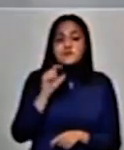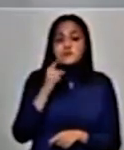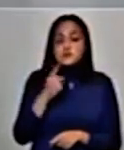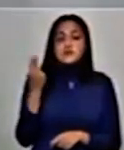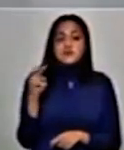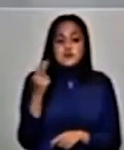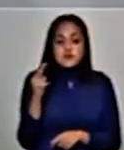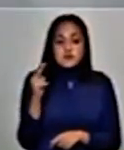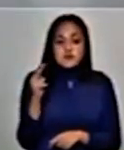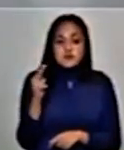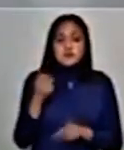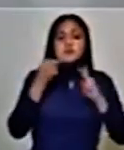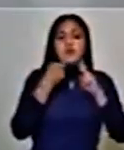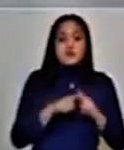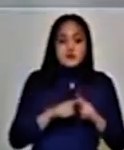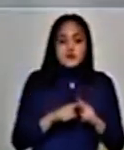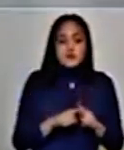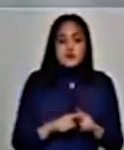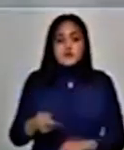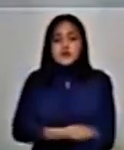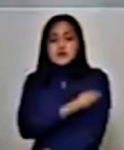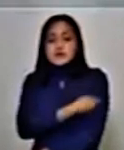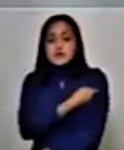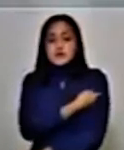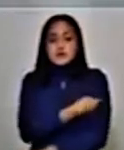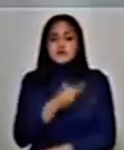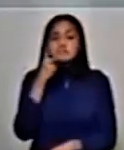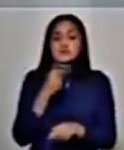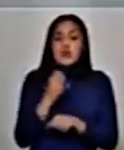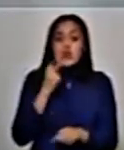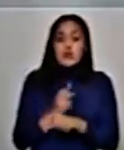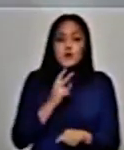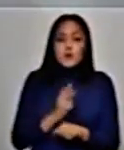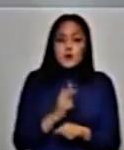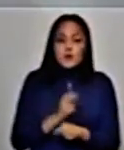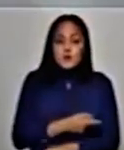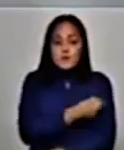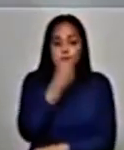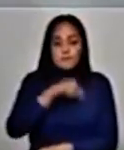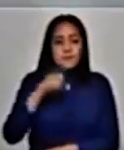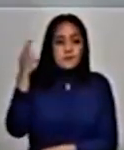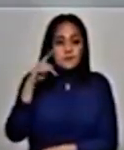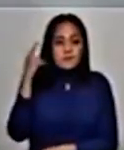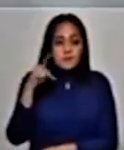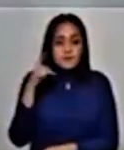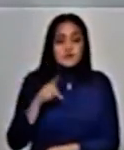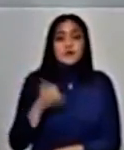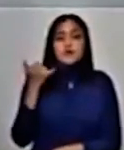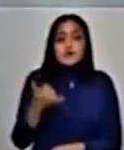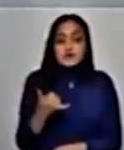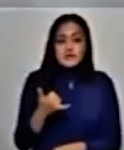noviembre iniciaremos la aplicación de segundas dosis para Puebla Capital y